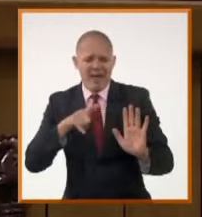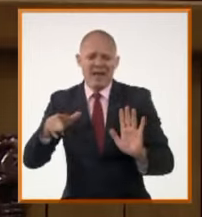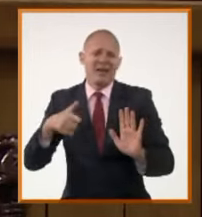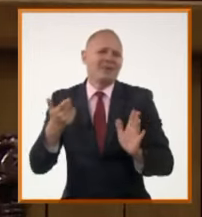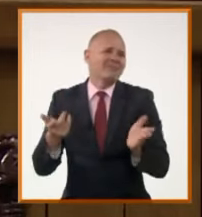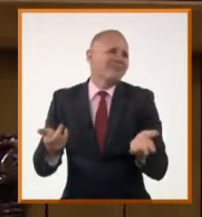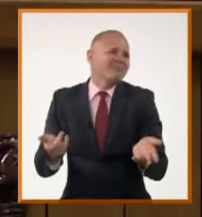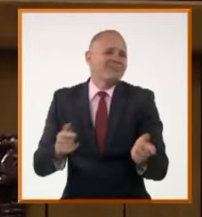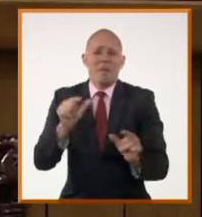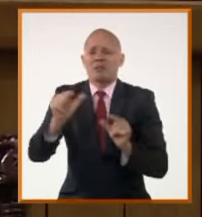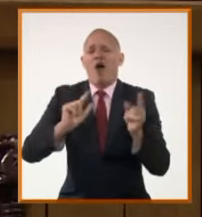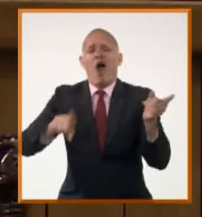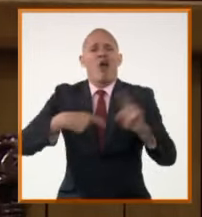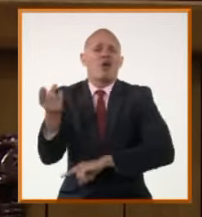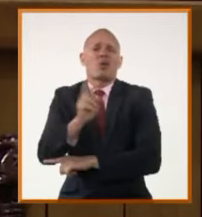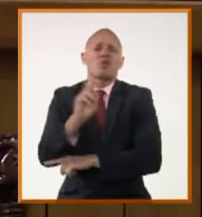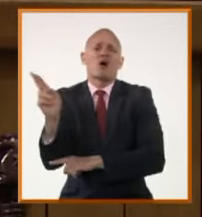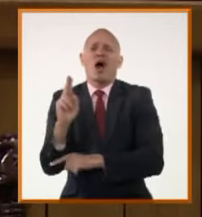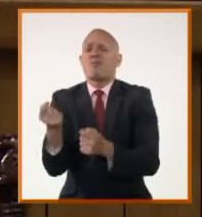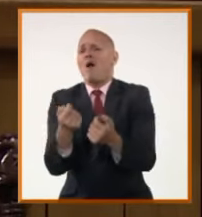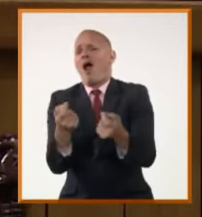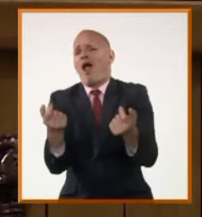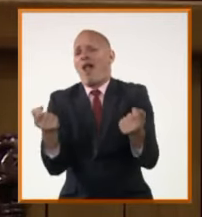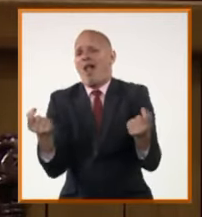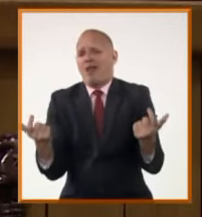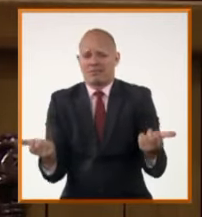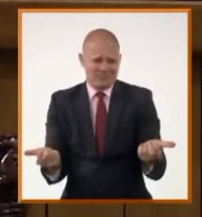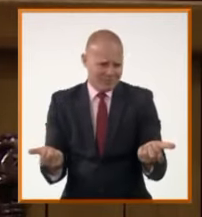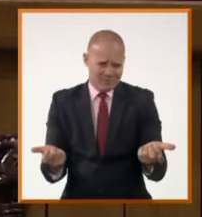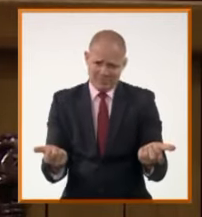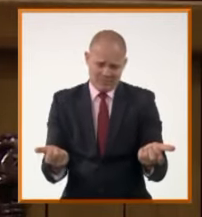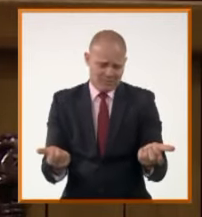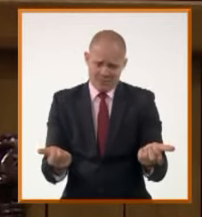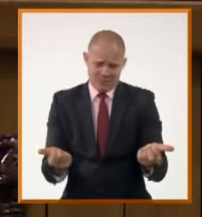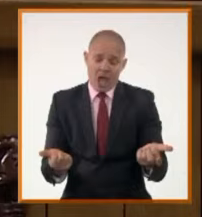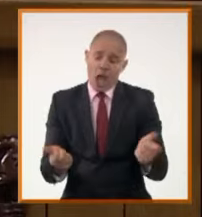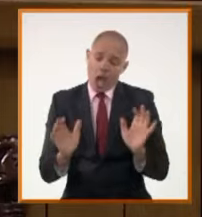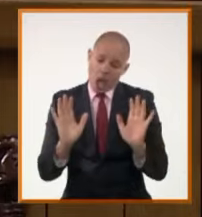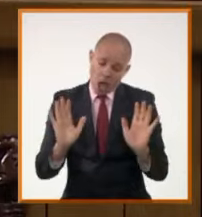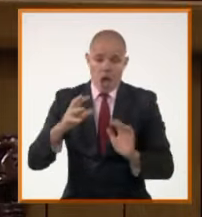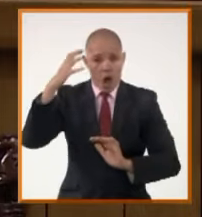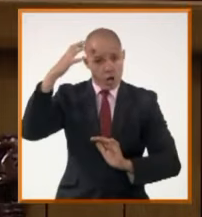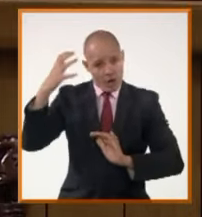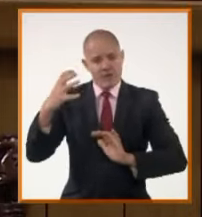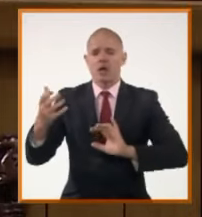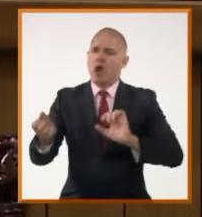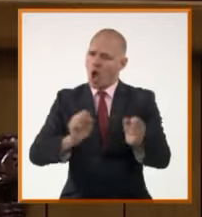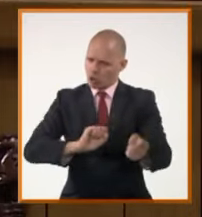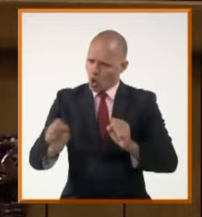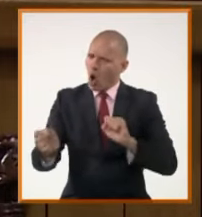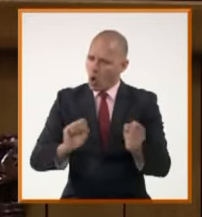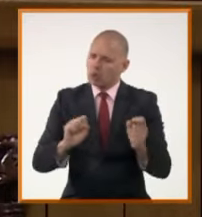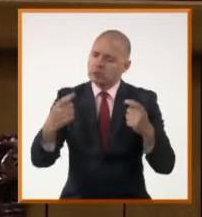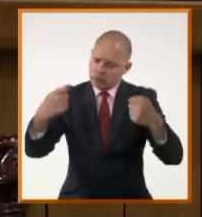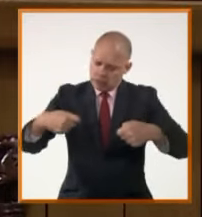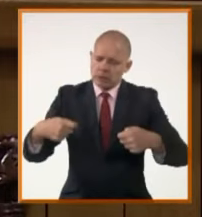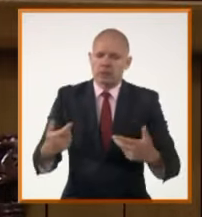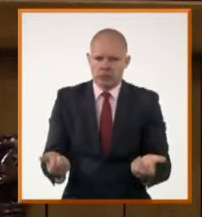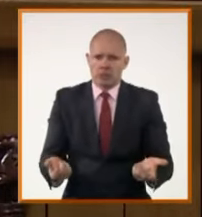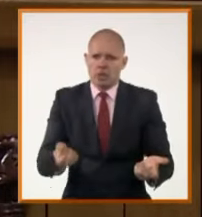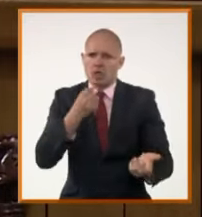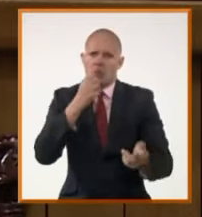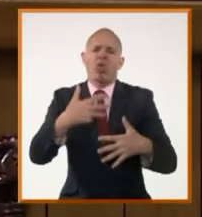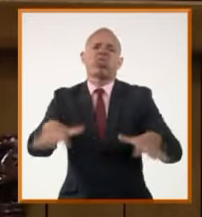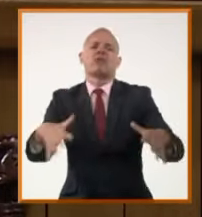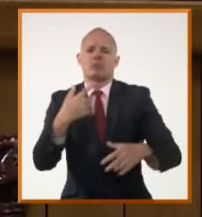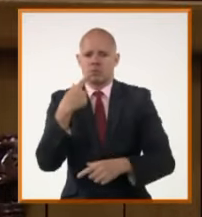de la revolución, esa no es la voluntad del gobierno, pero sí hay que poner orden en muchas cosas, pero sí hay que conducir estos procesos y parte